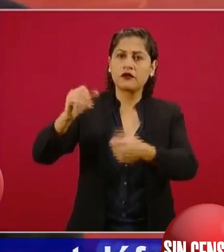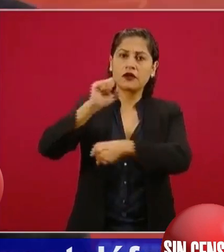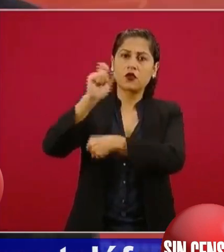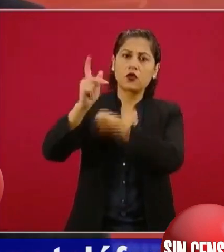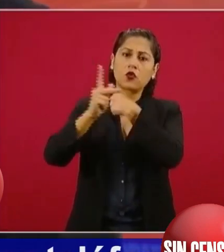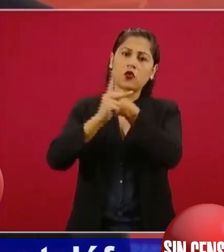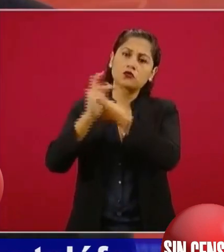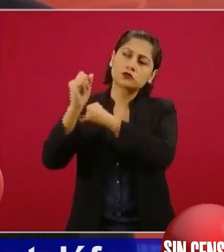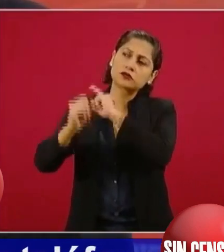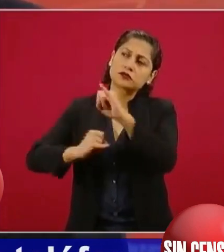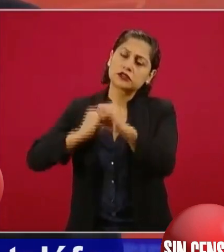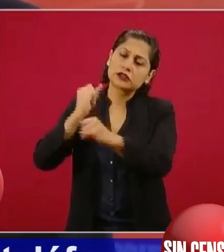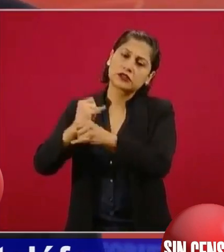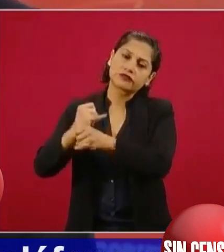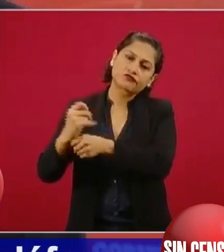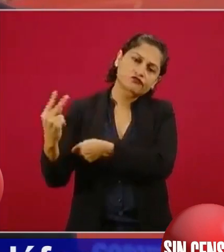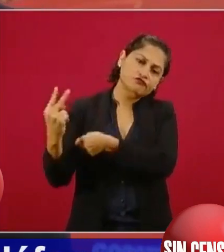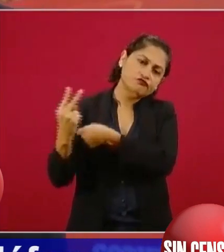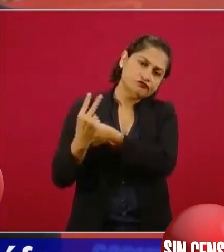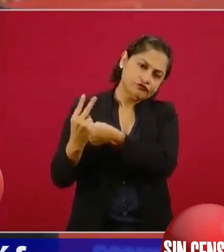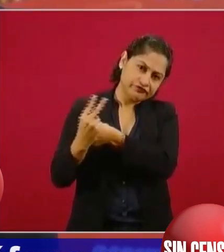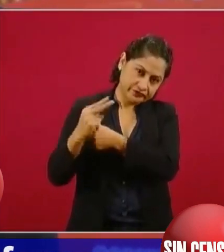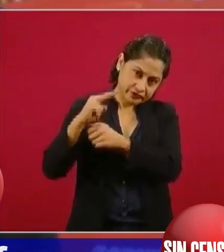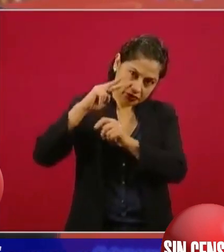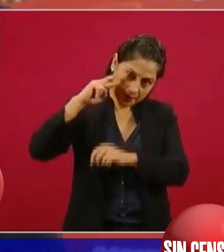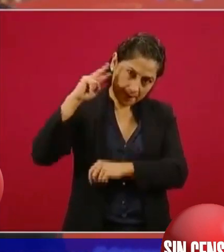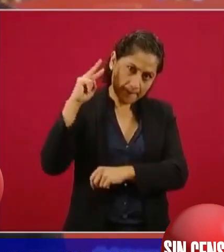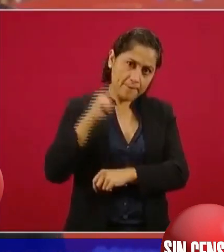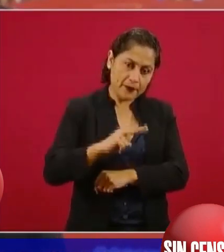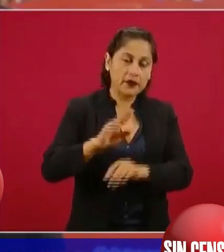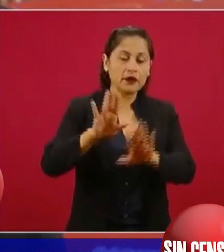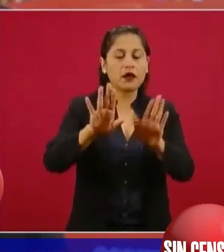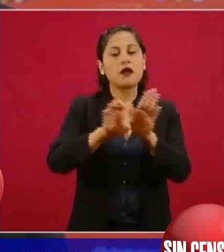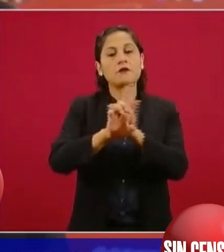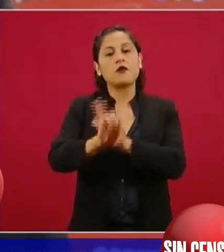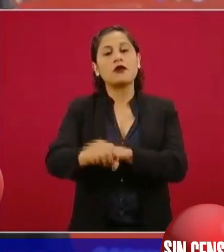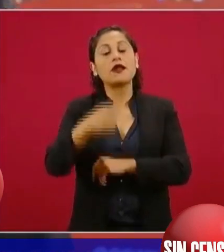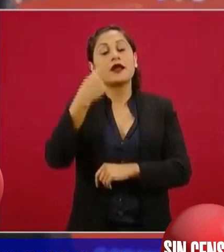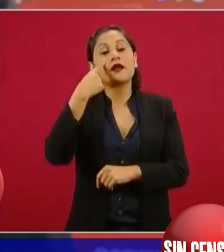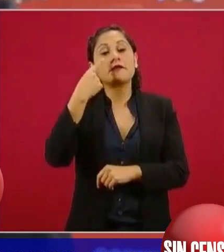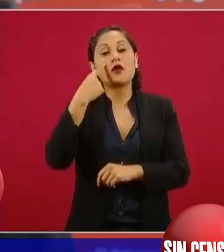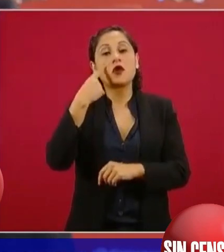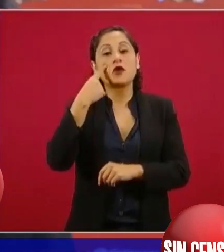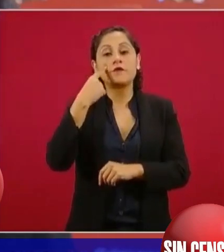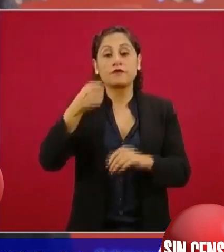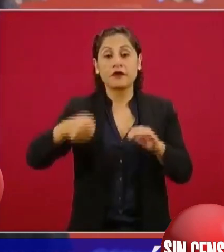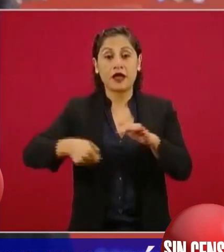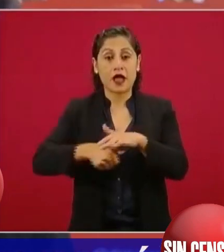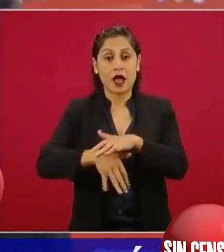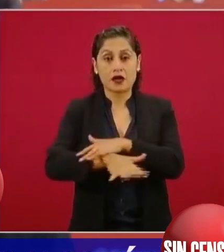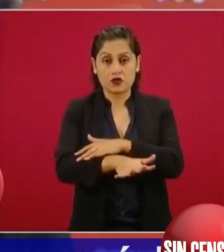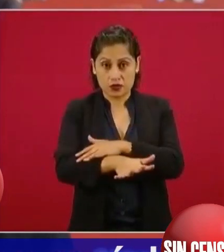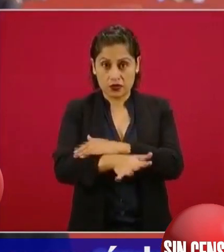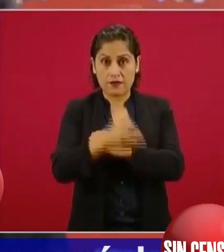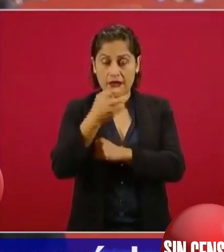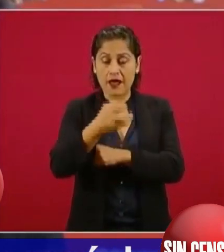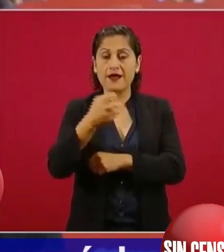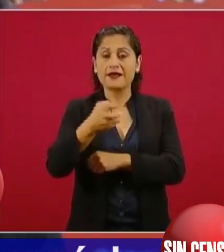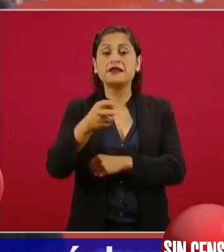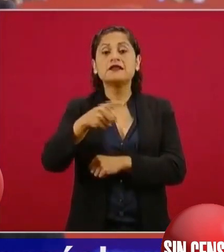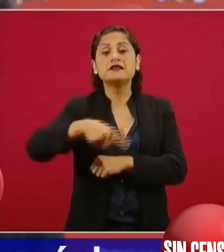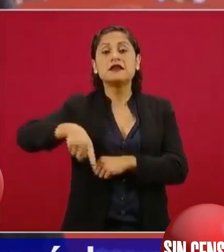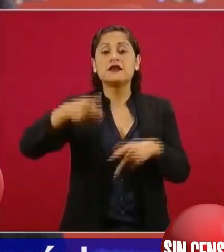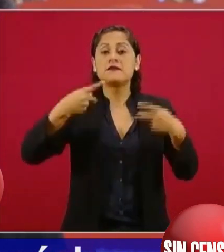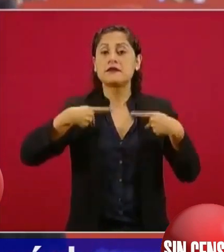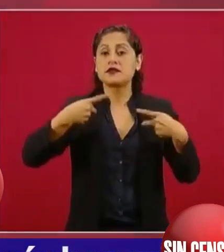En el caso de Ayotzinapa no se quería, ya que participaran los expertos internacionales.